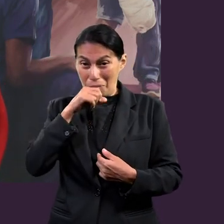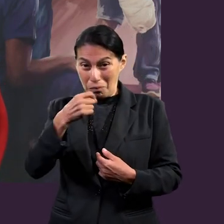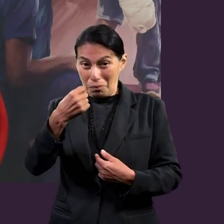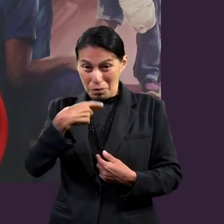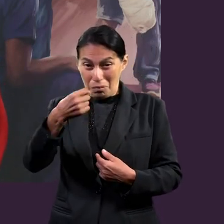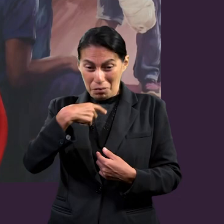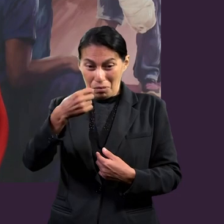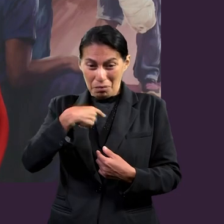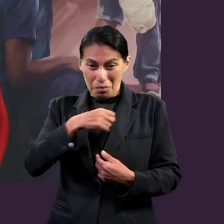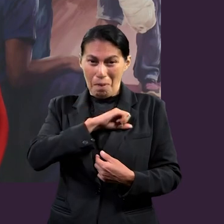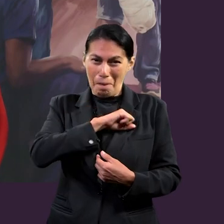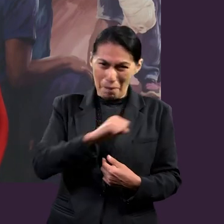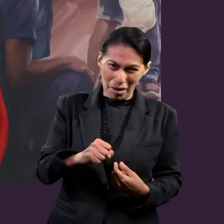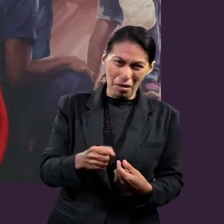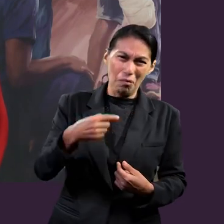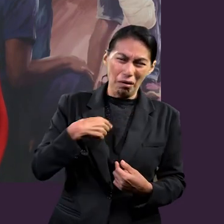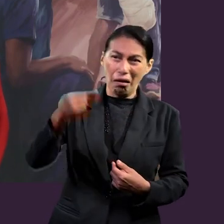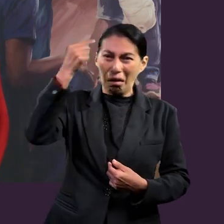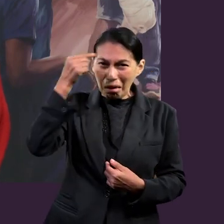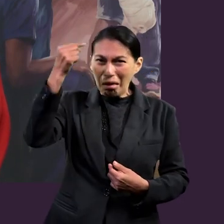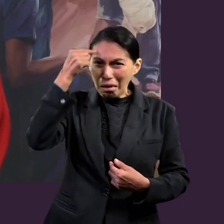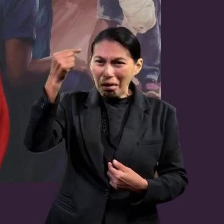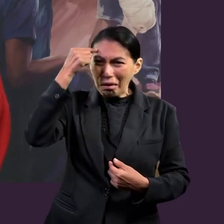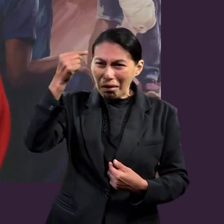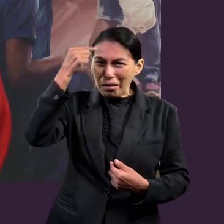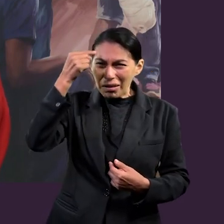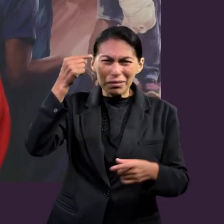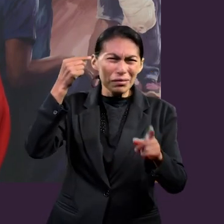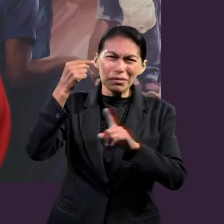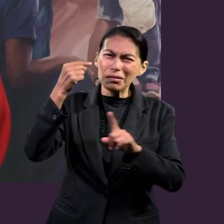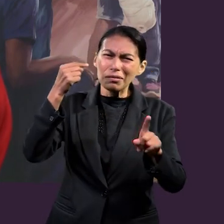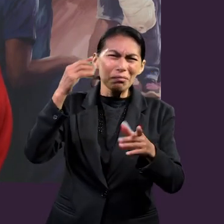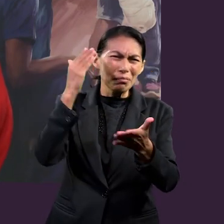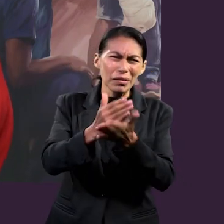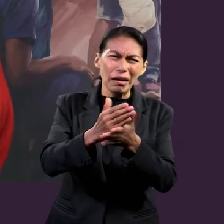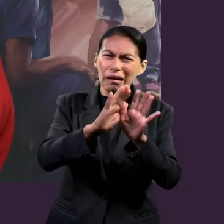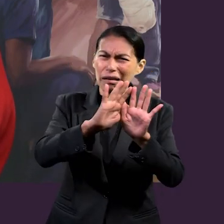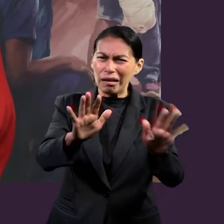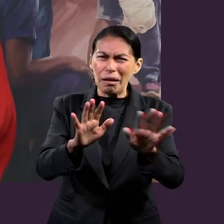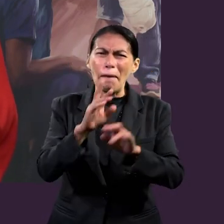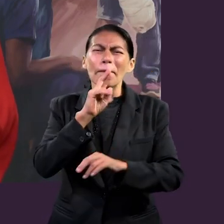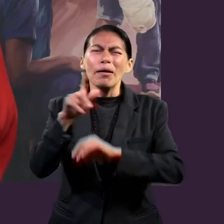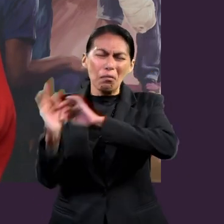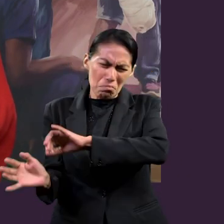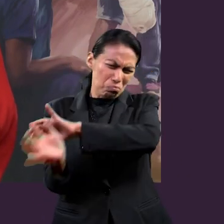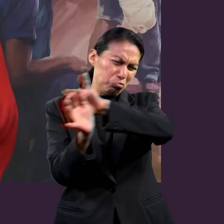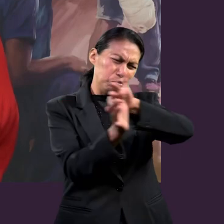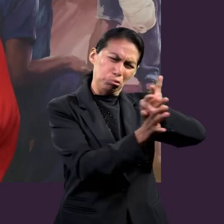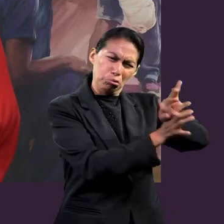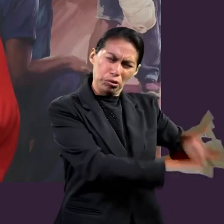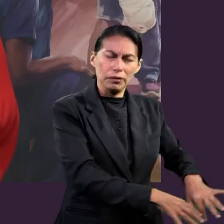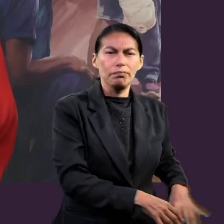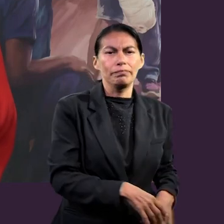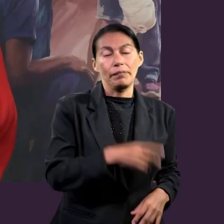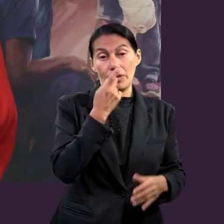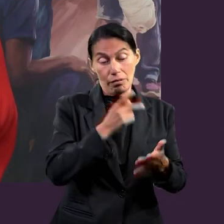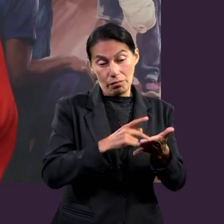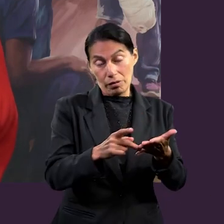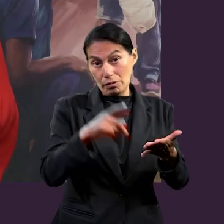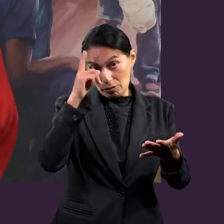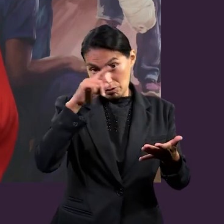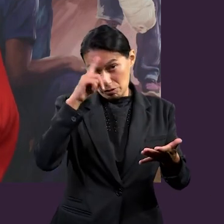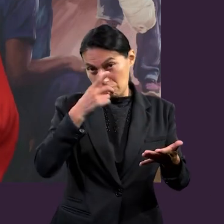haciendo daño es uno mismo al seguir rumiendo ese problema. Y entonces, Pablo, aquí dice un montón de cosas